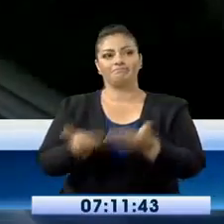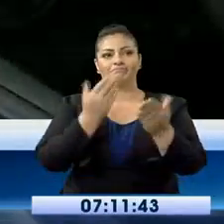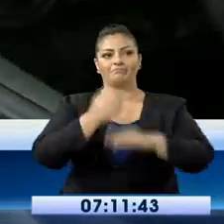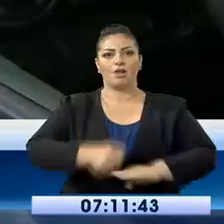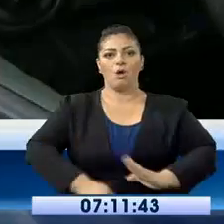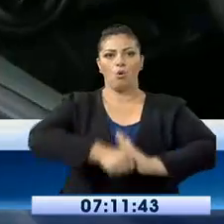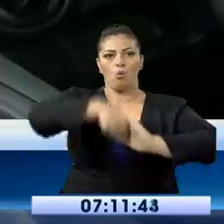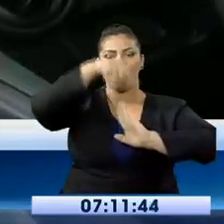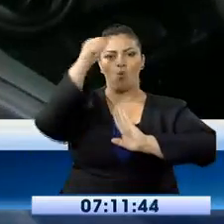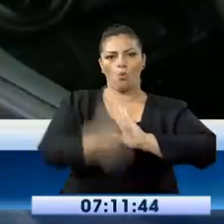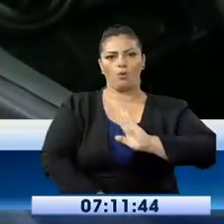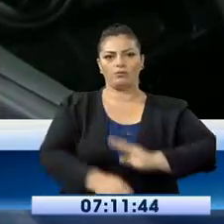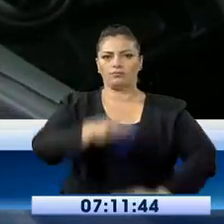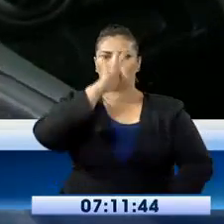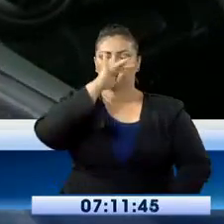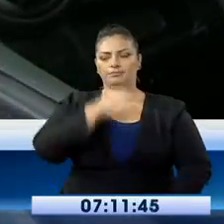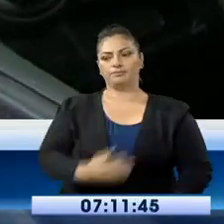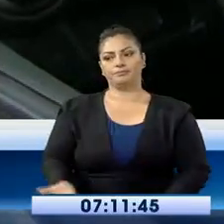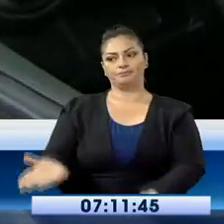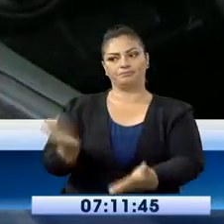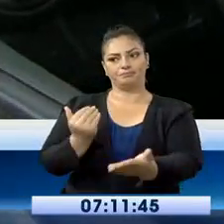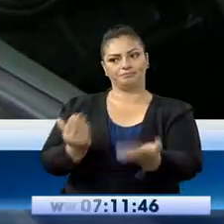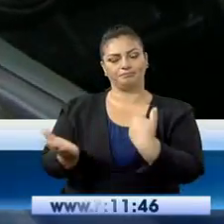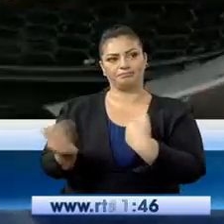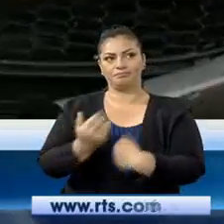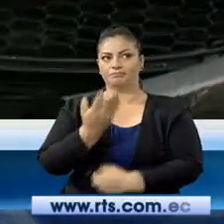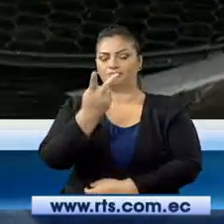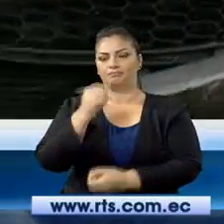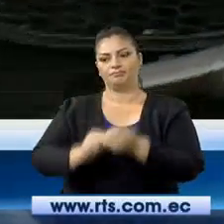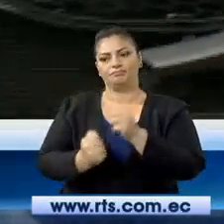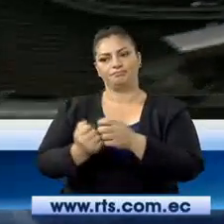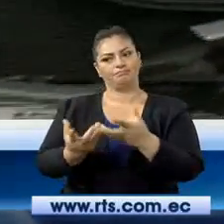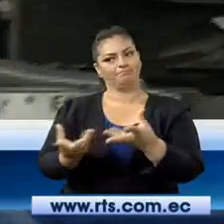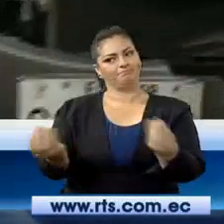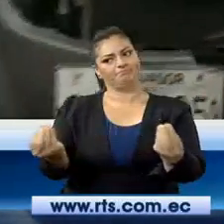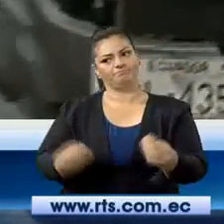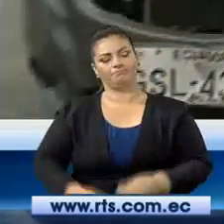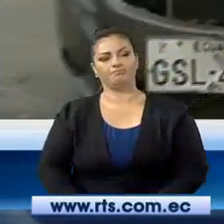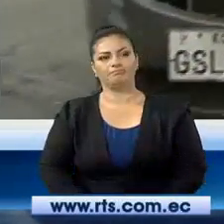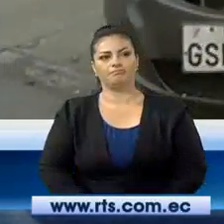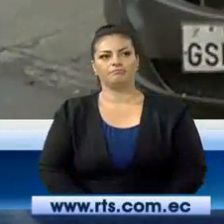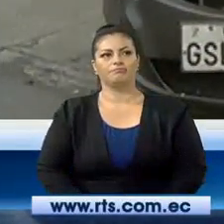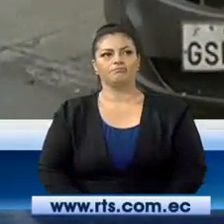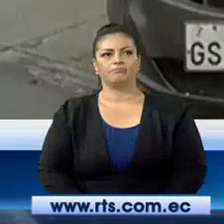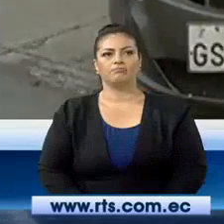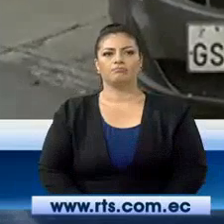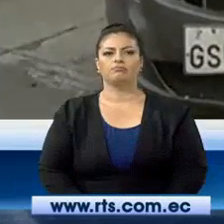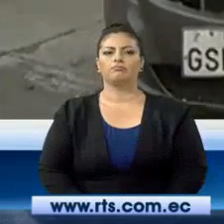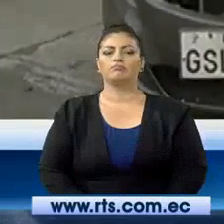juzgado de tránsito para tratar de solucionar el impasse, mientras que producto del mismo, dos